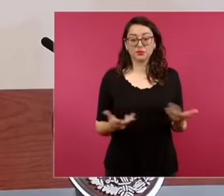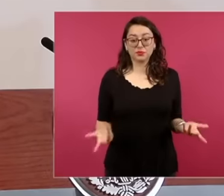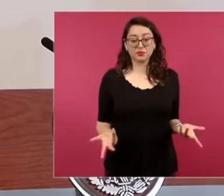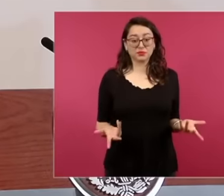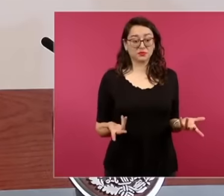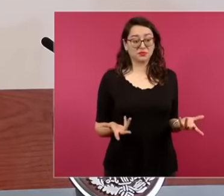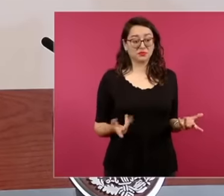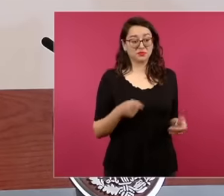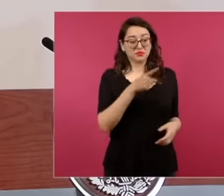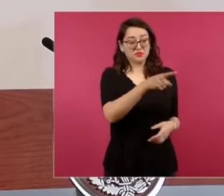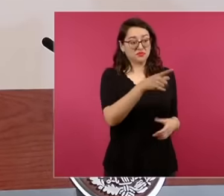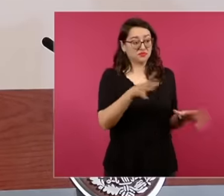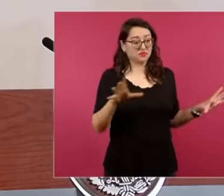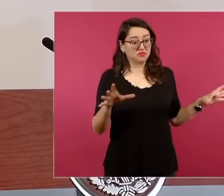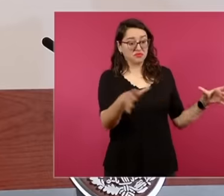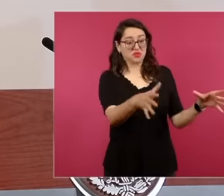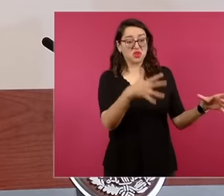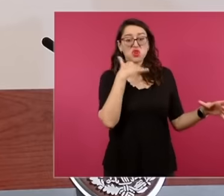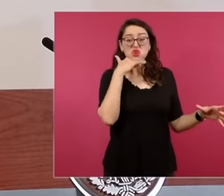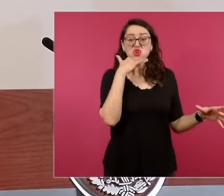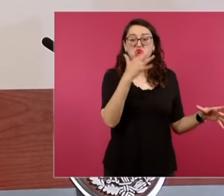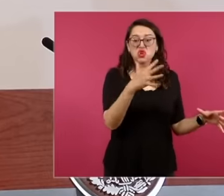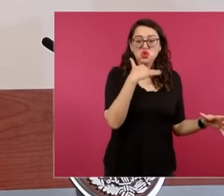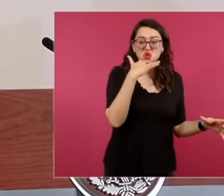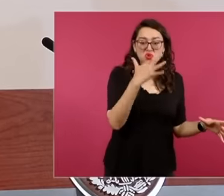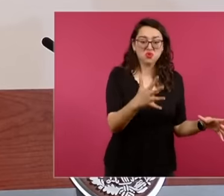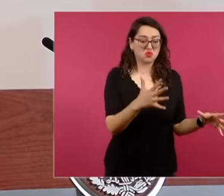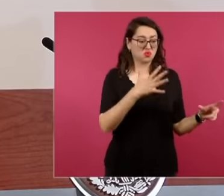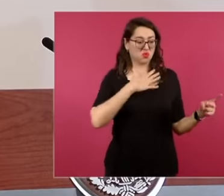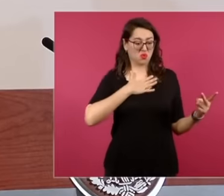corrupto, el opresor,